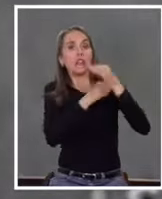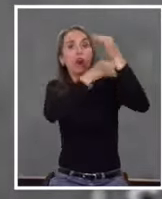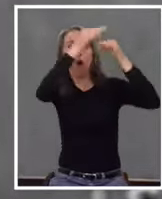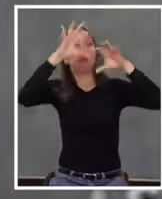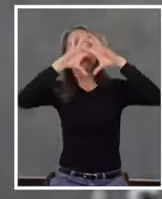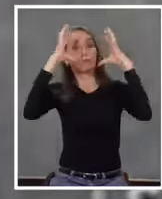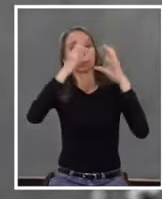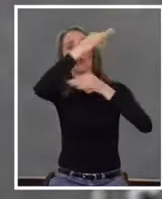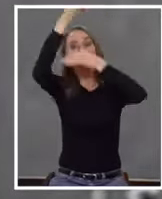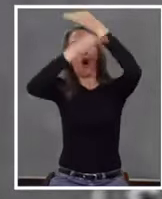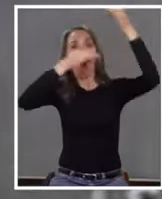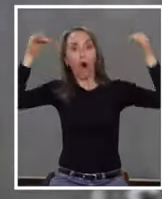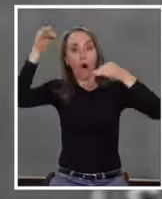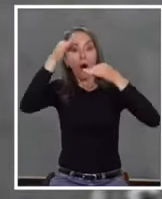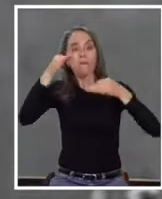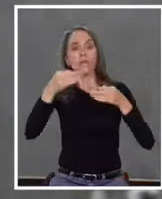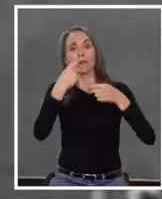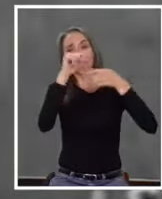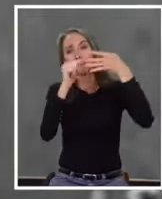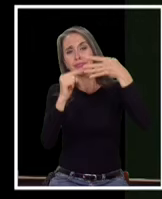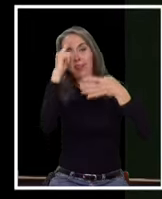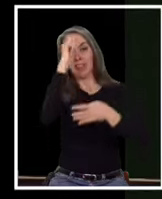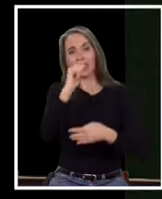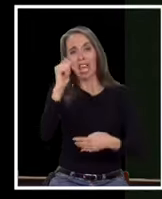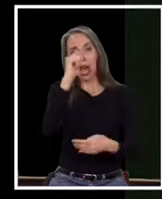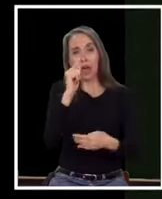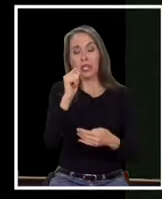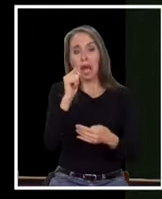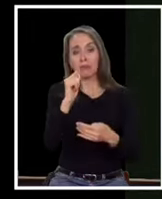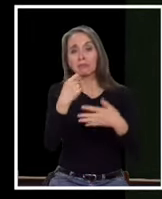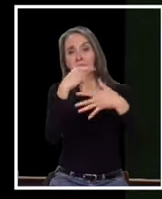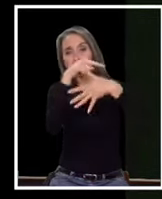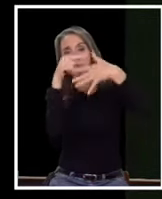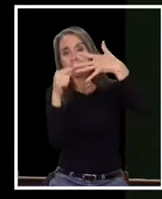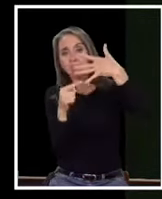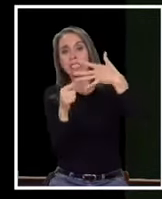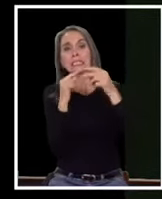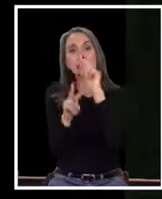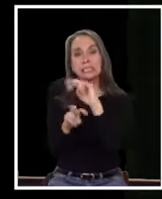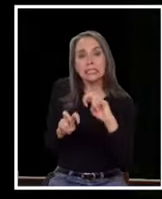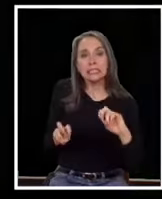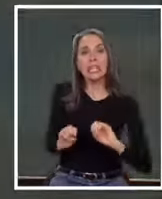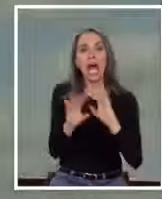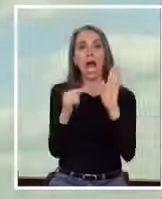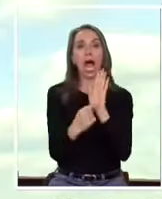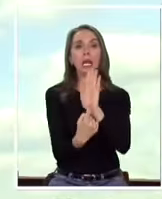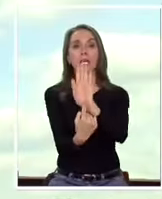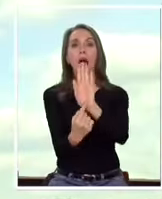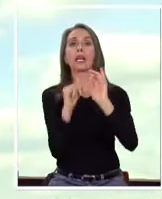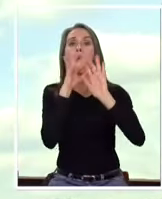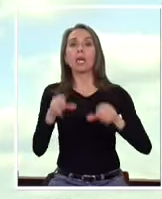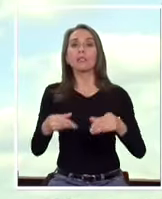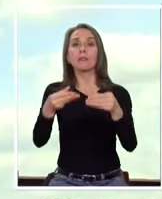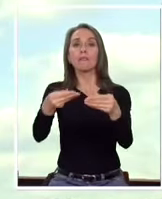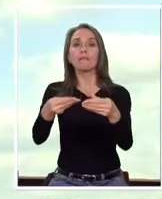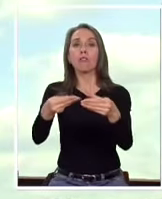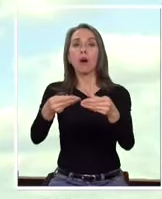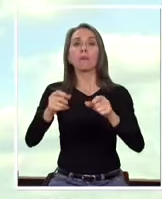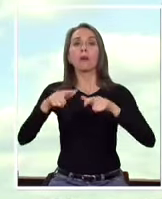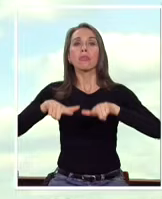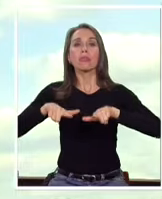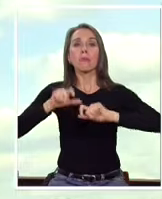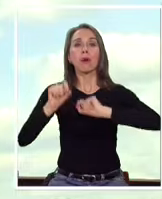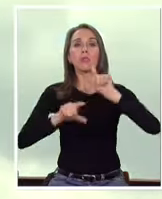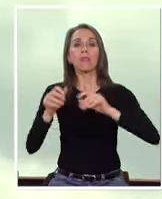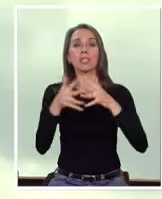han dado pie a cientos de teorías, gran parte de las cuales buscan ser aclaradas hoy, con un informe del Departamento de Defensa